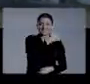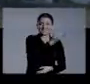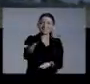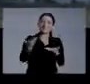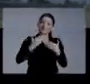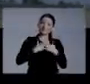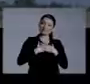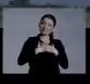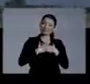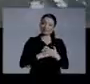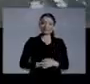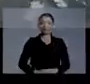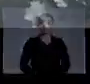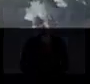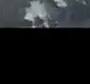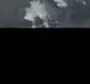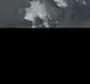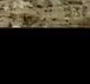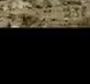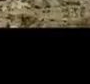confianza que ustedes depositan en mí.